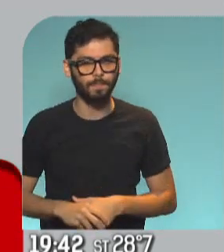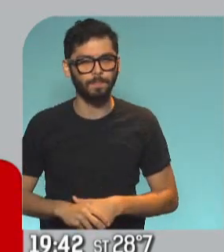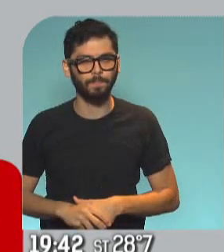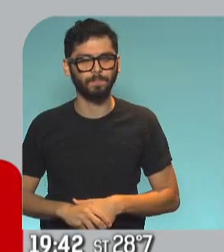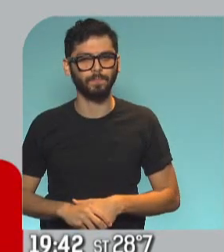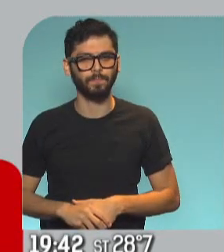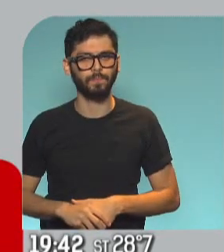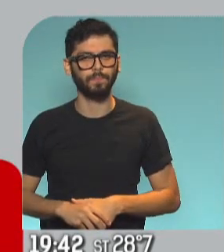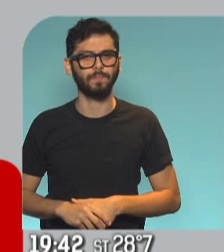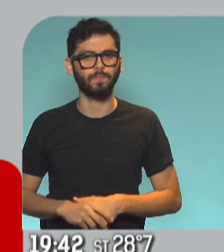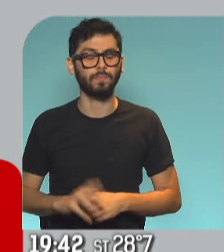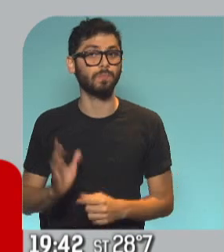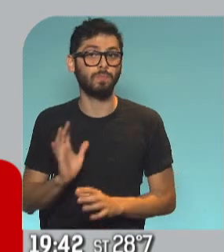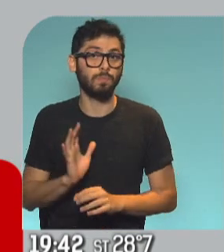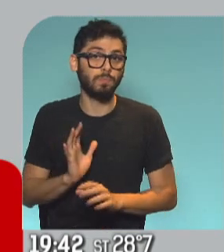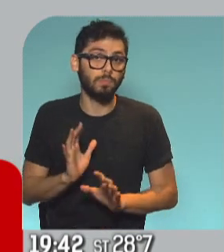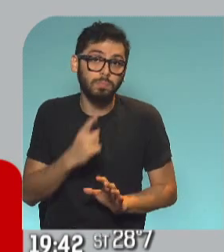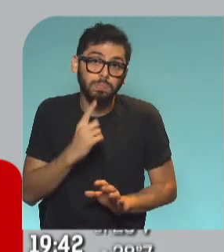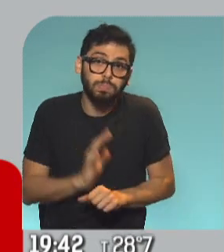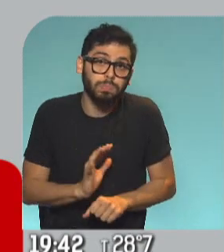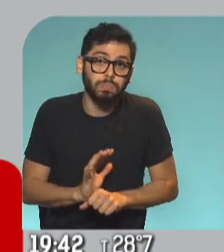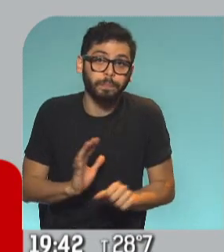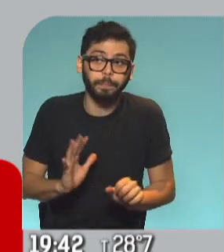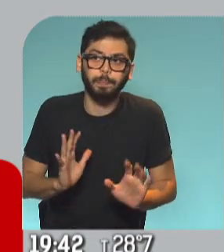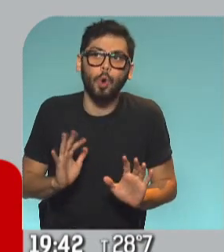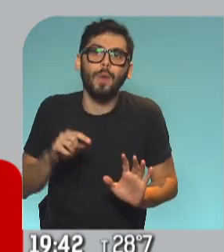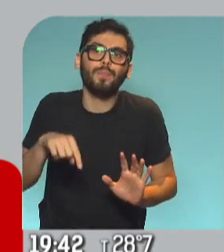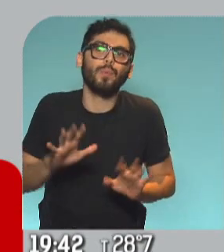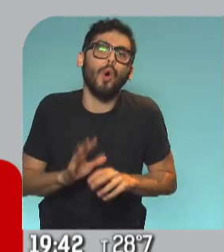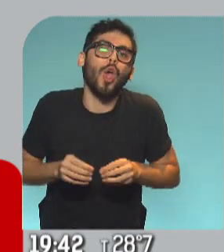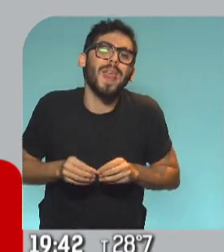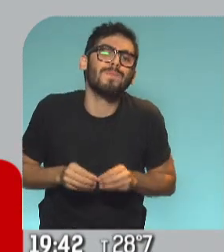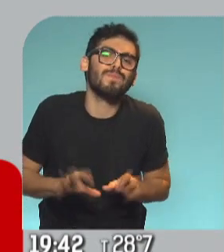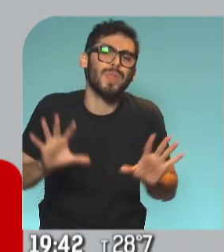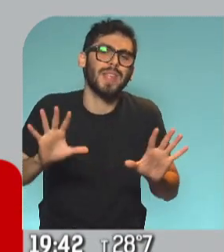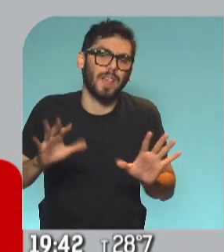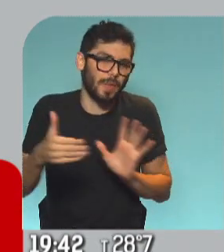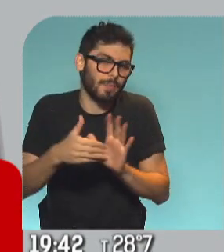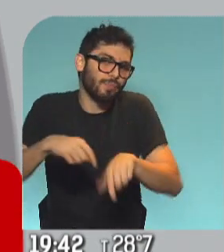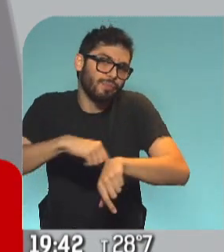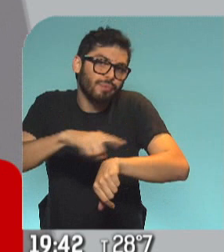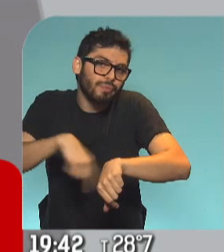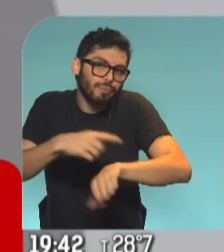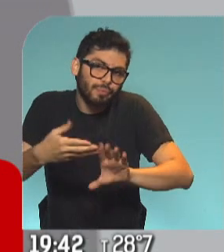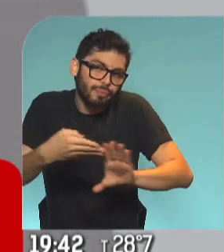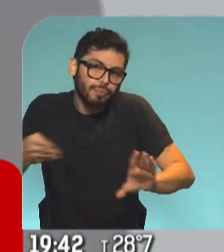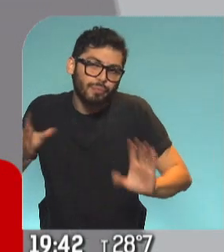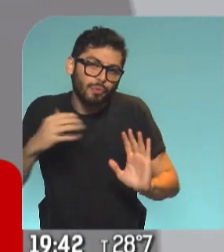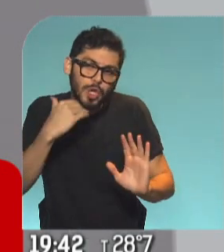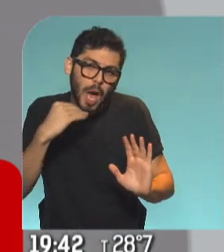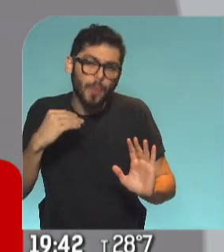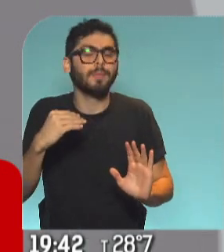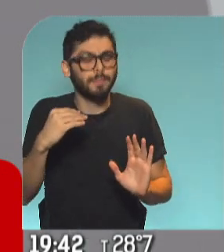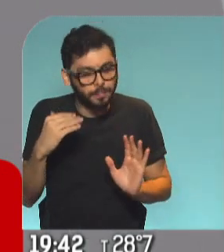O sea que todavía, digamos, esto recién comienza, podría llevar horas. Sí. A ver,